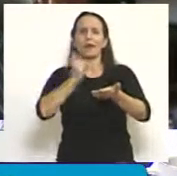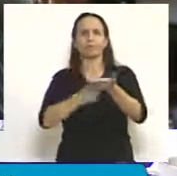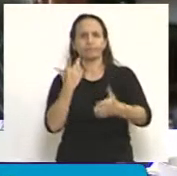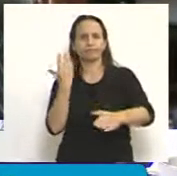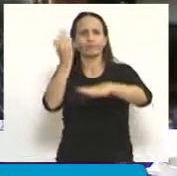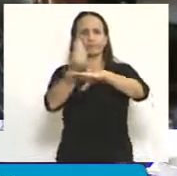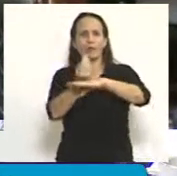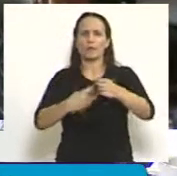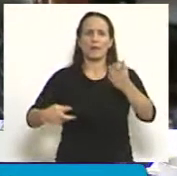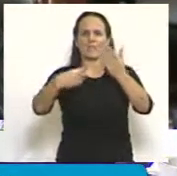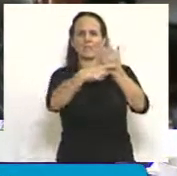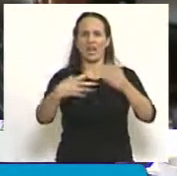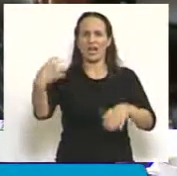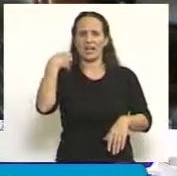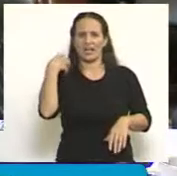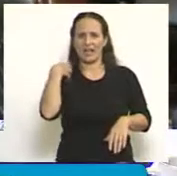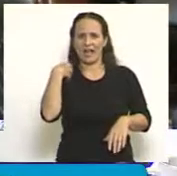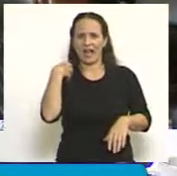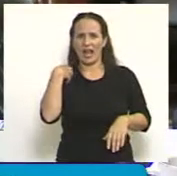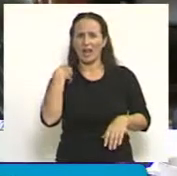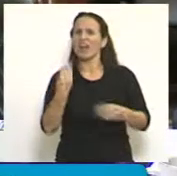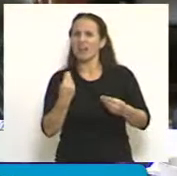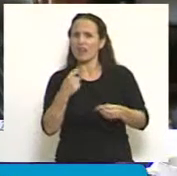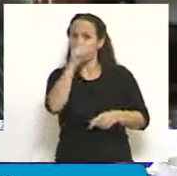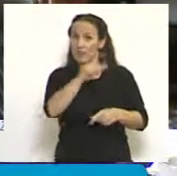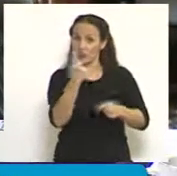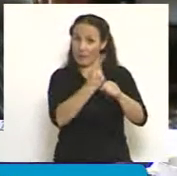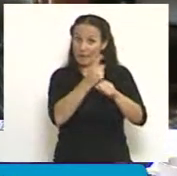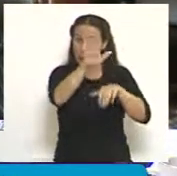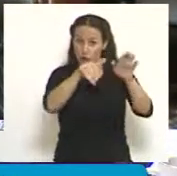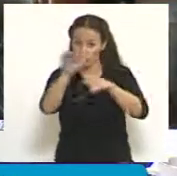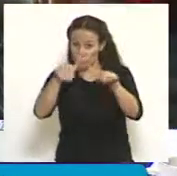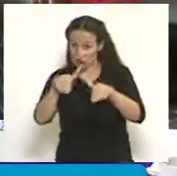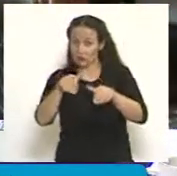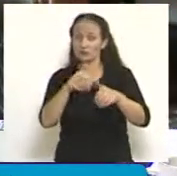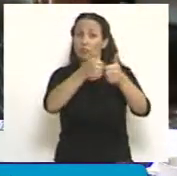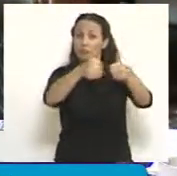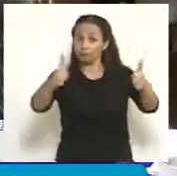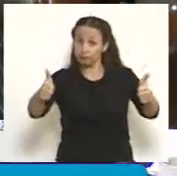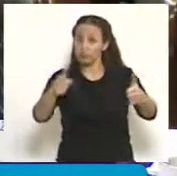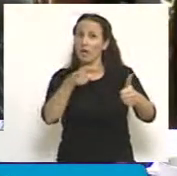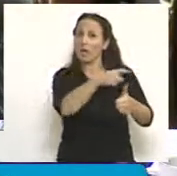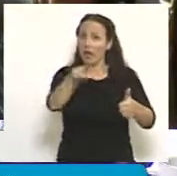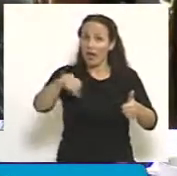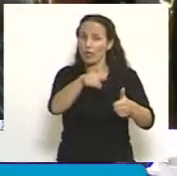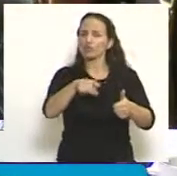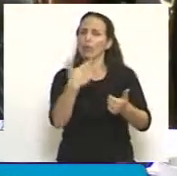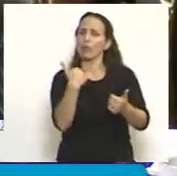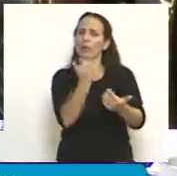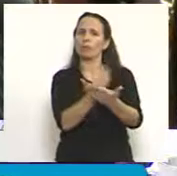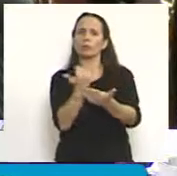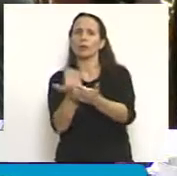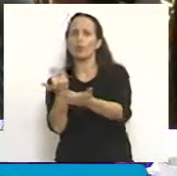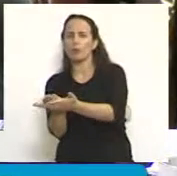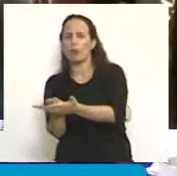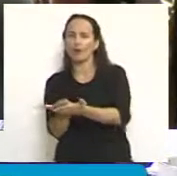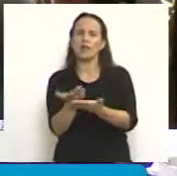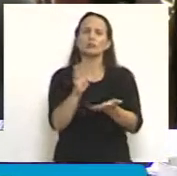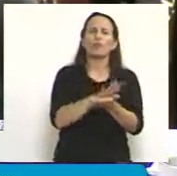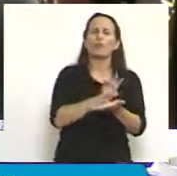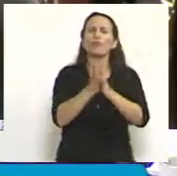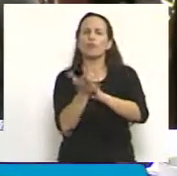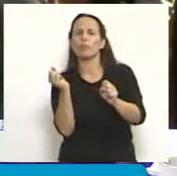procurador fiscal se requiere ser propuesto por la Presidencia de la Nación y tener el acuerdo